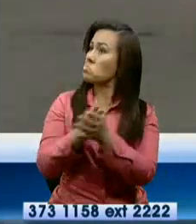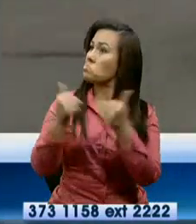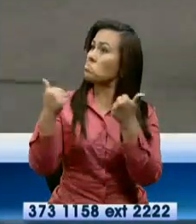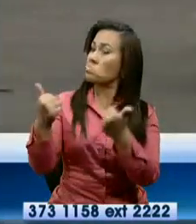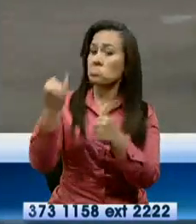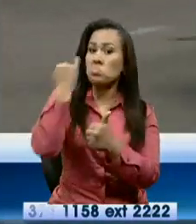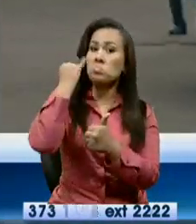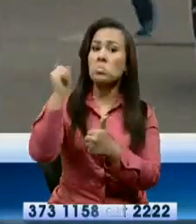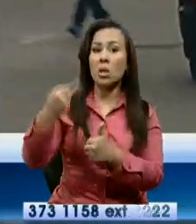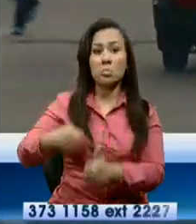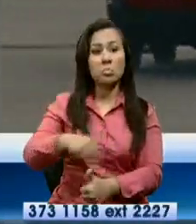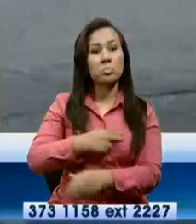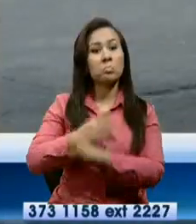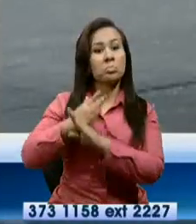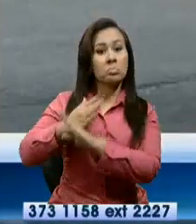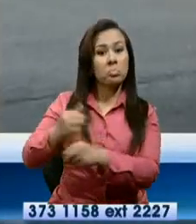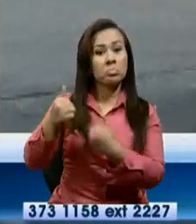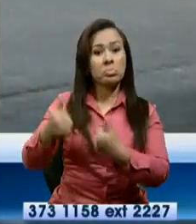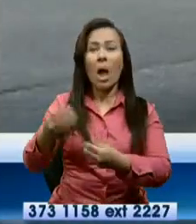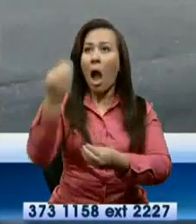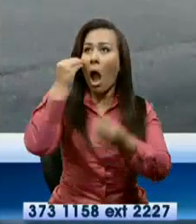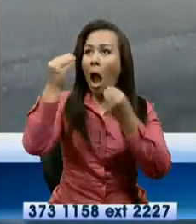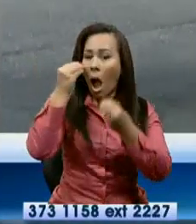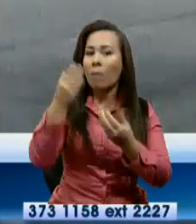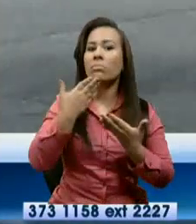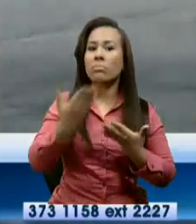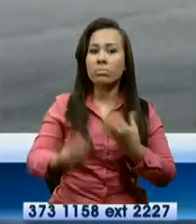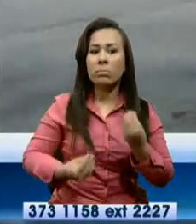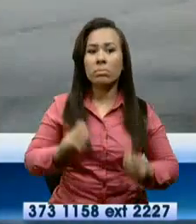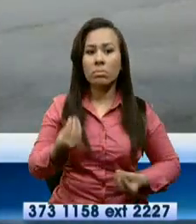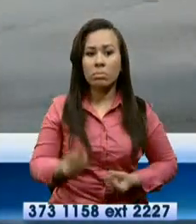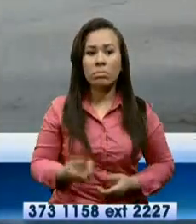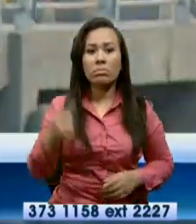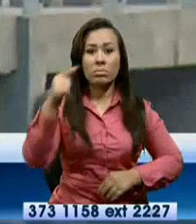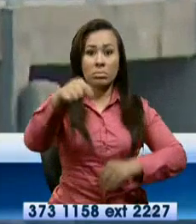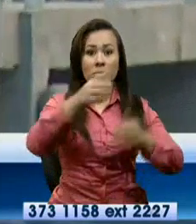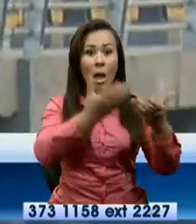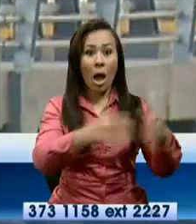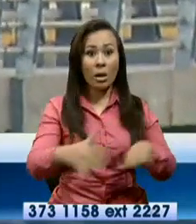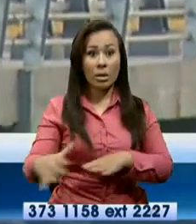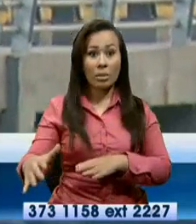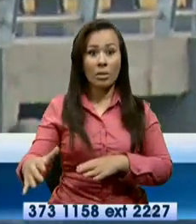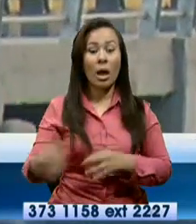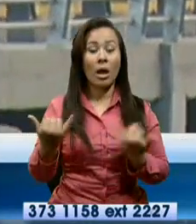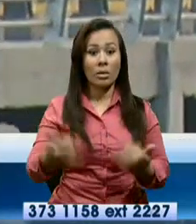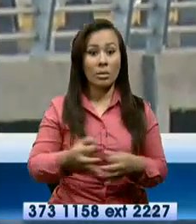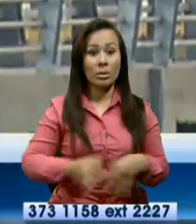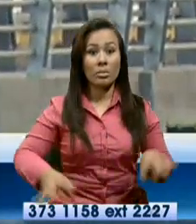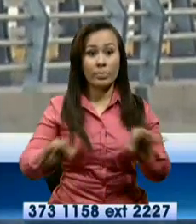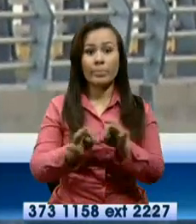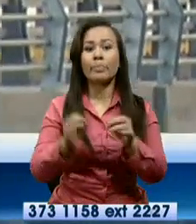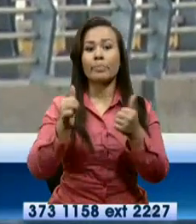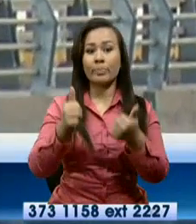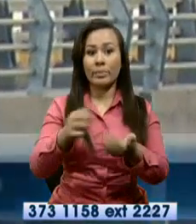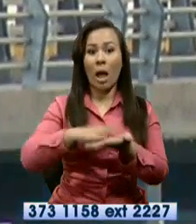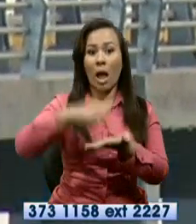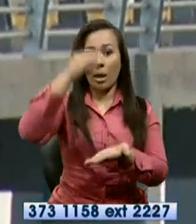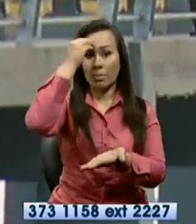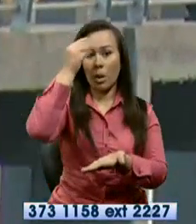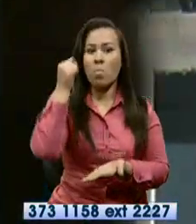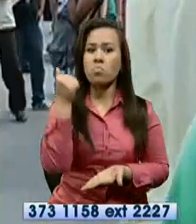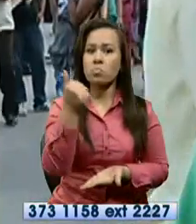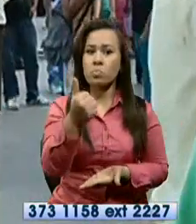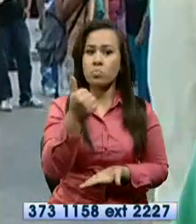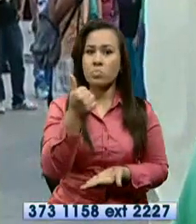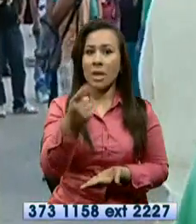estar preparados para cualquier situación adversa, que estas actividades en estos tiempos son muy acertadas. Está muy bien a